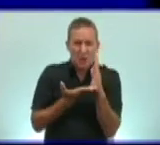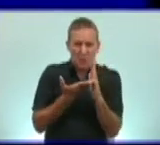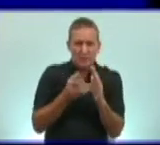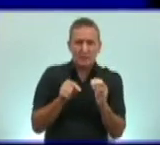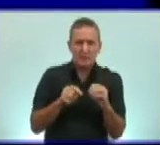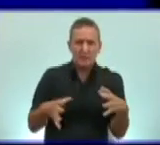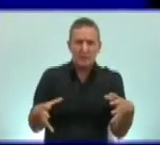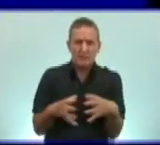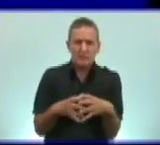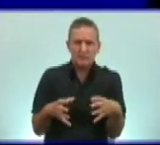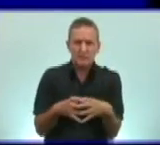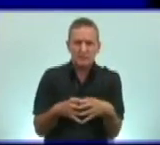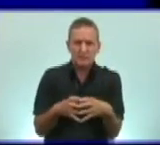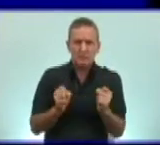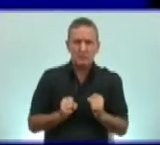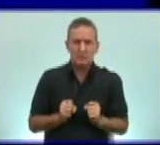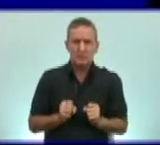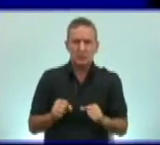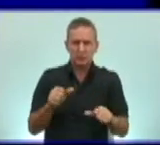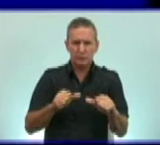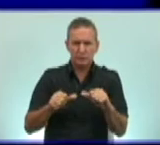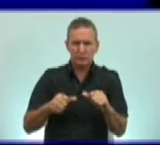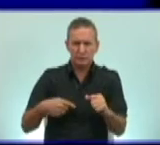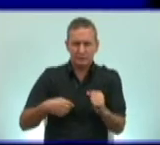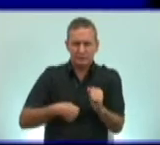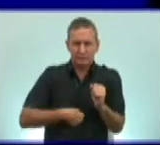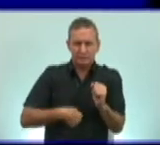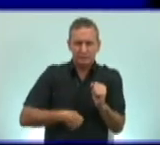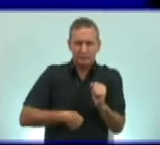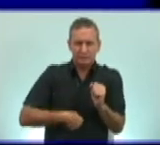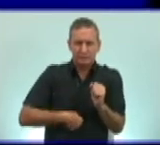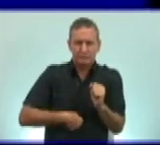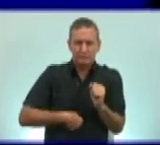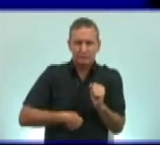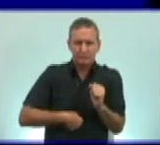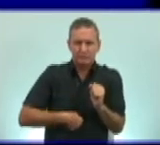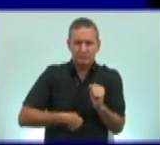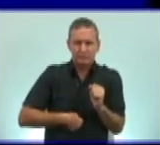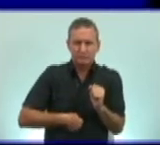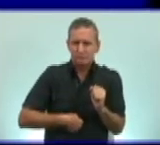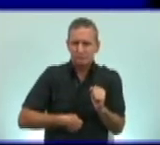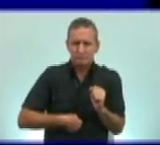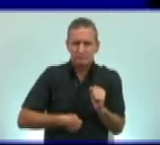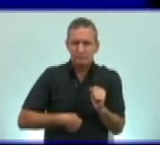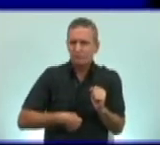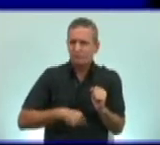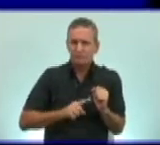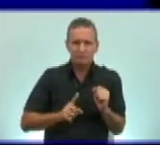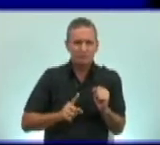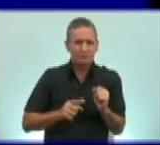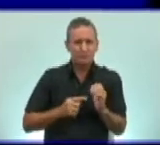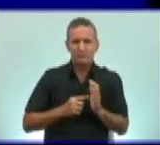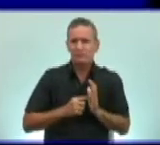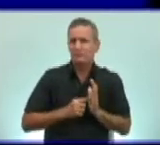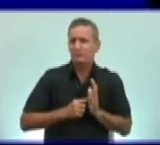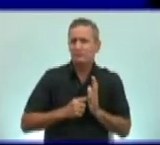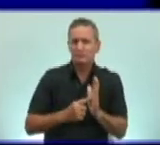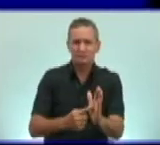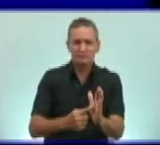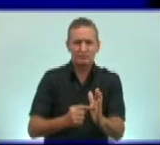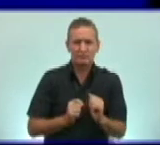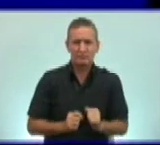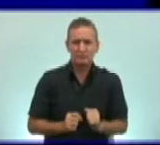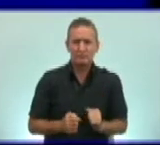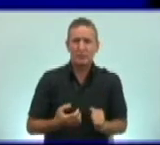iones hidrógeno en el medio acuoso que tenemos en el estómago. Por eso no es recomendable, cuando tenemos acidez, pues